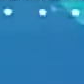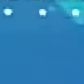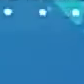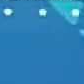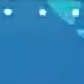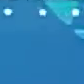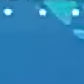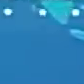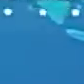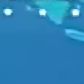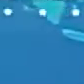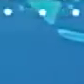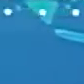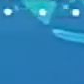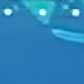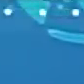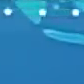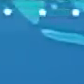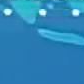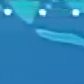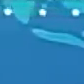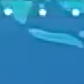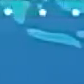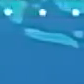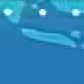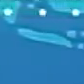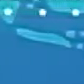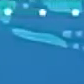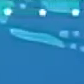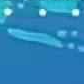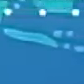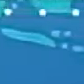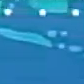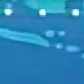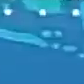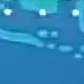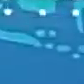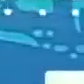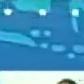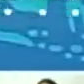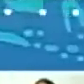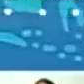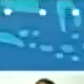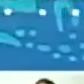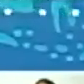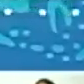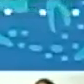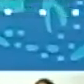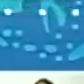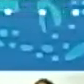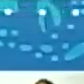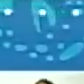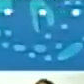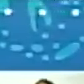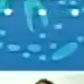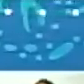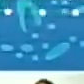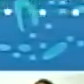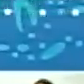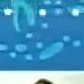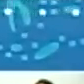Chávez de el 11 y 12 de abril del año 2002